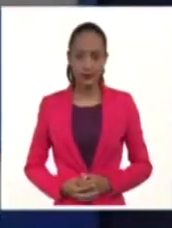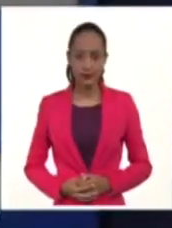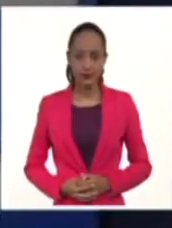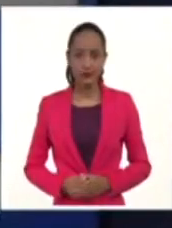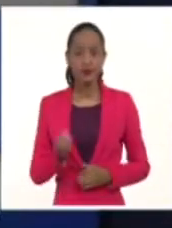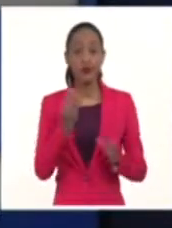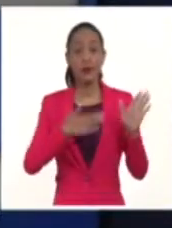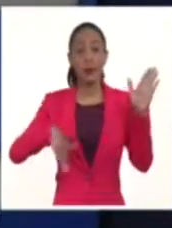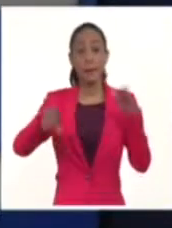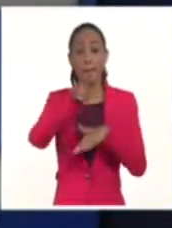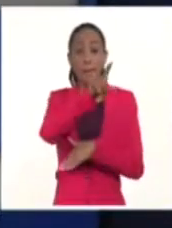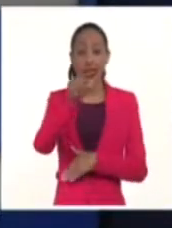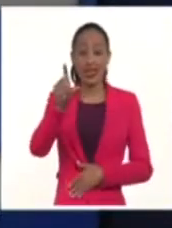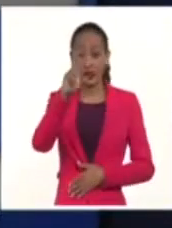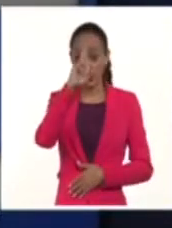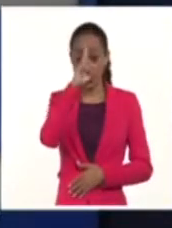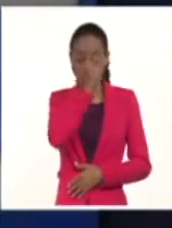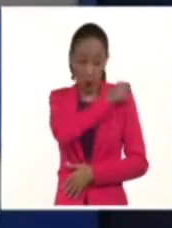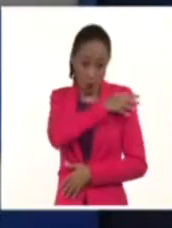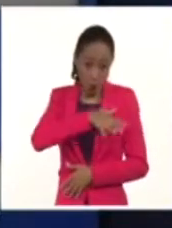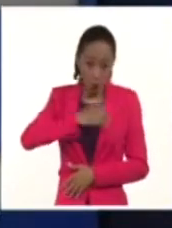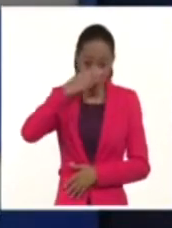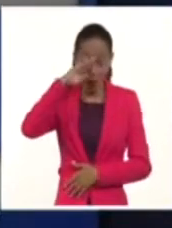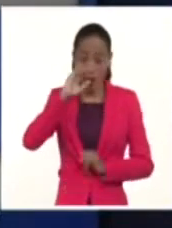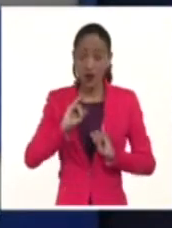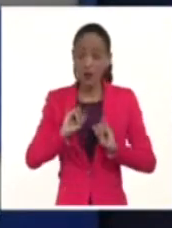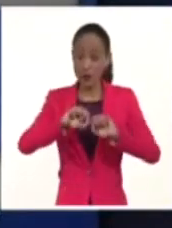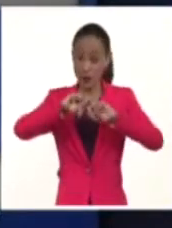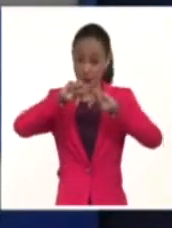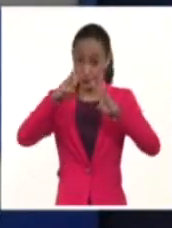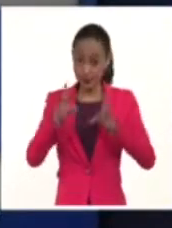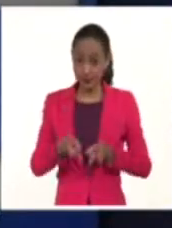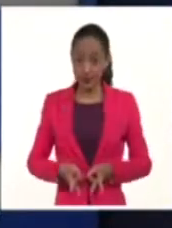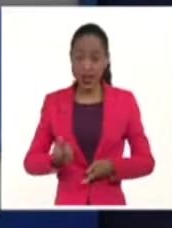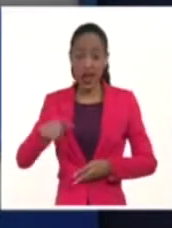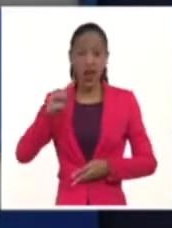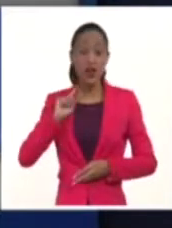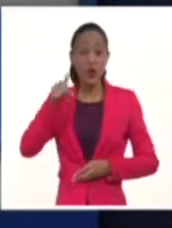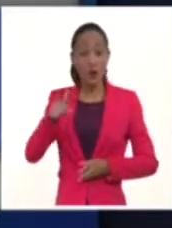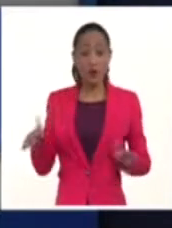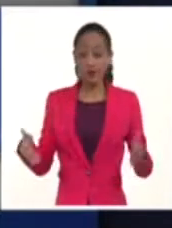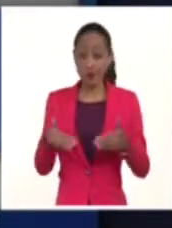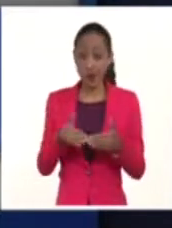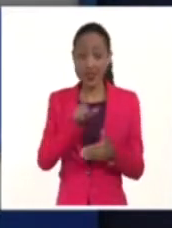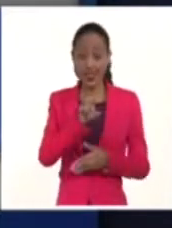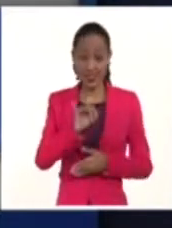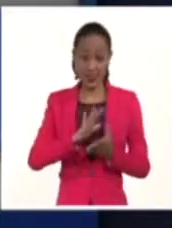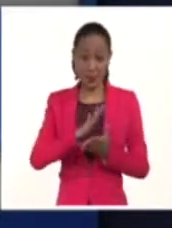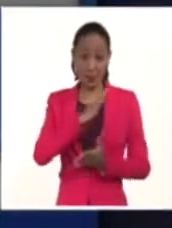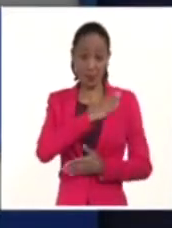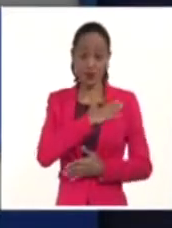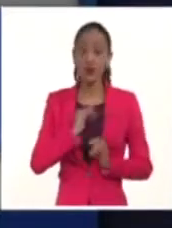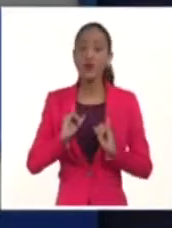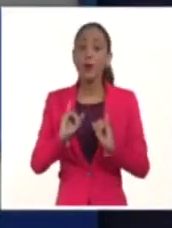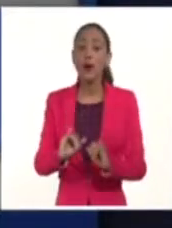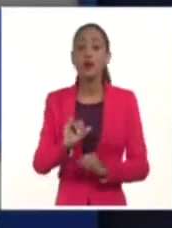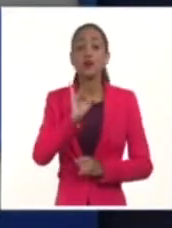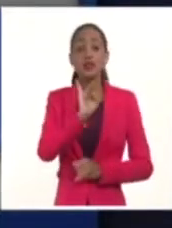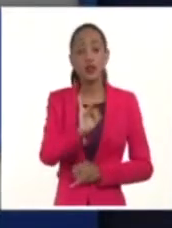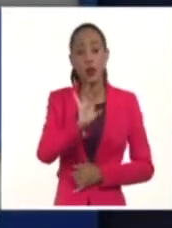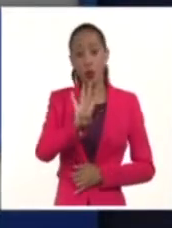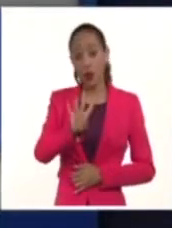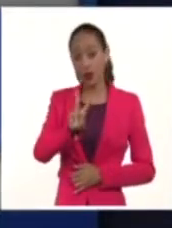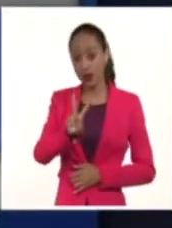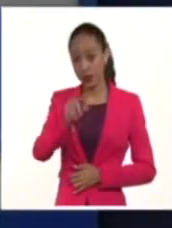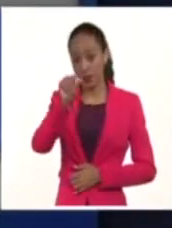El Ministerio de Salud Pública de Cuba informa en su sitio web que al cierre de ayer jueves 17 de marzo se confirmaron